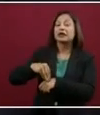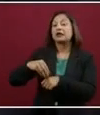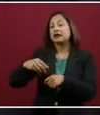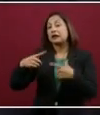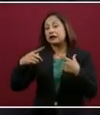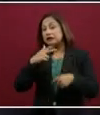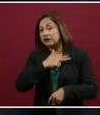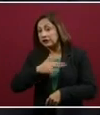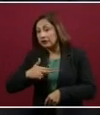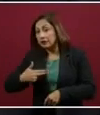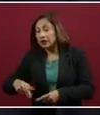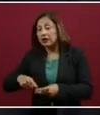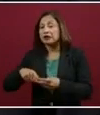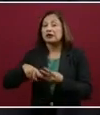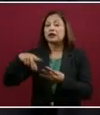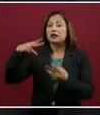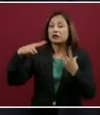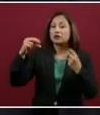corrupción,